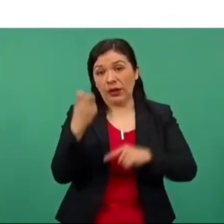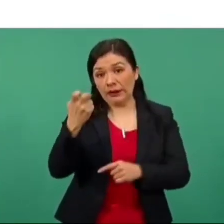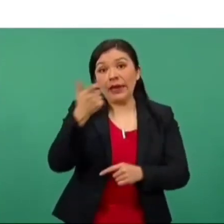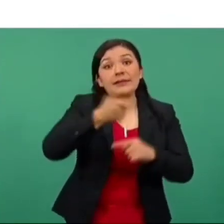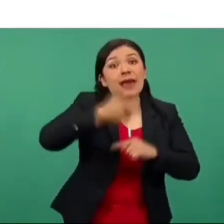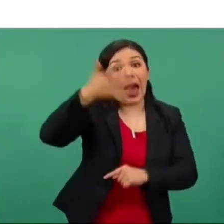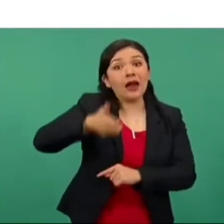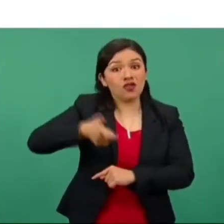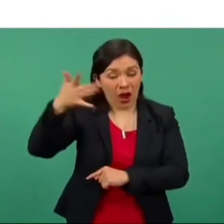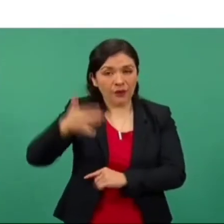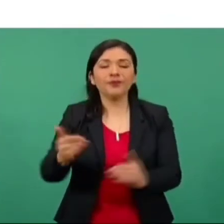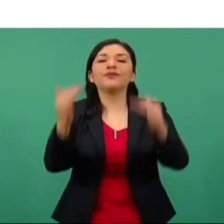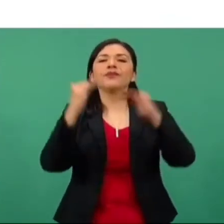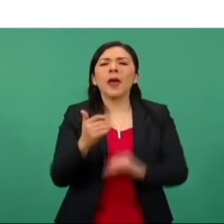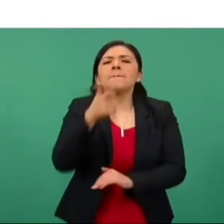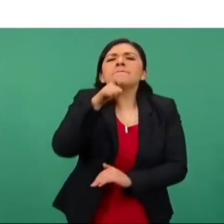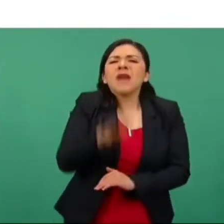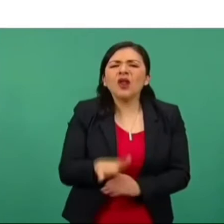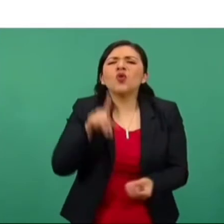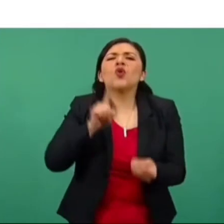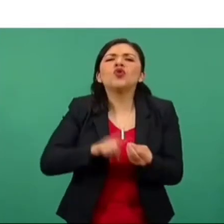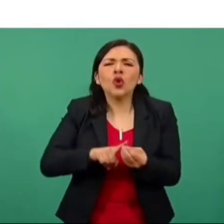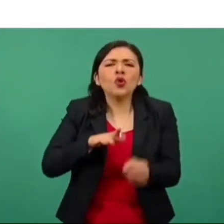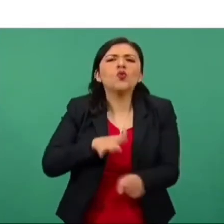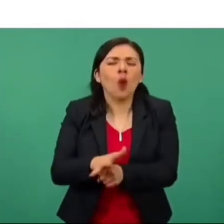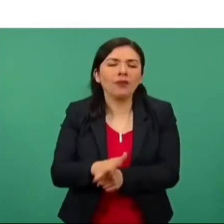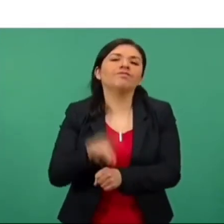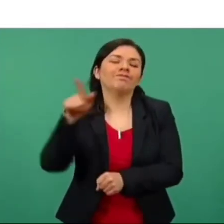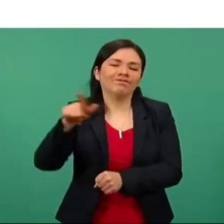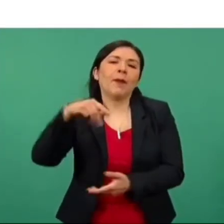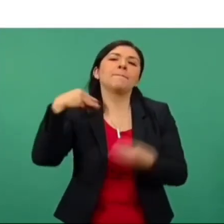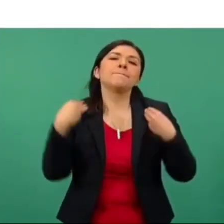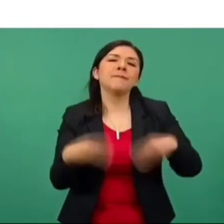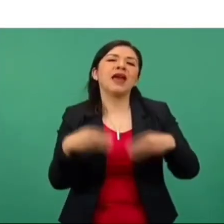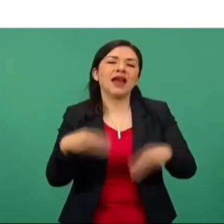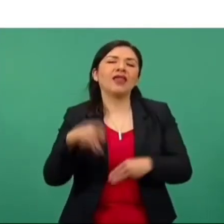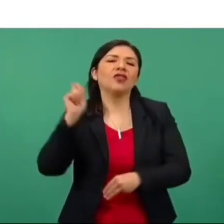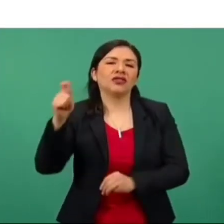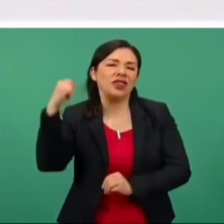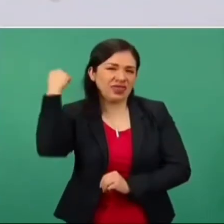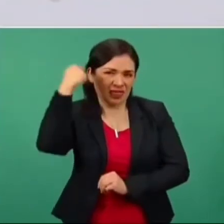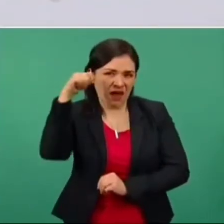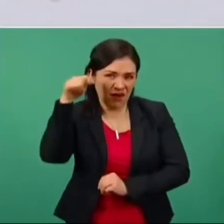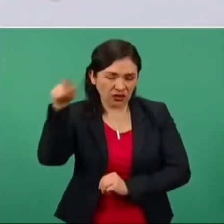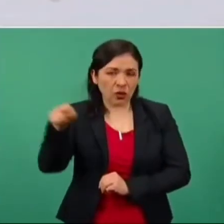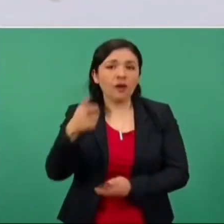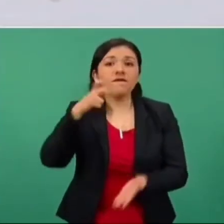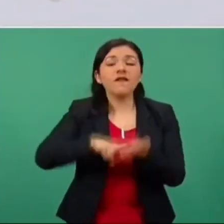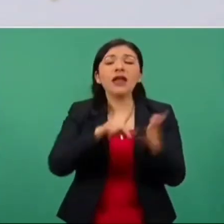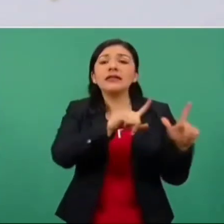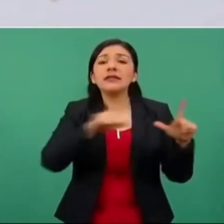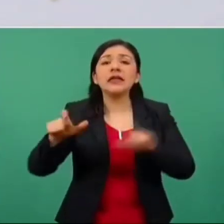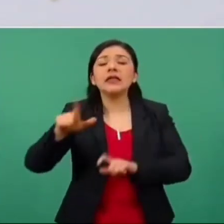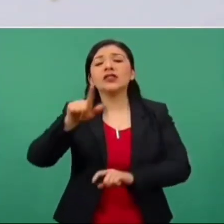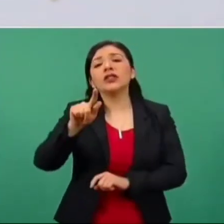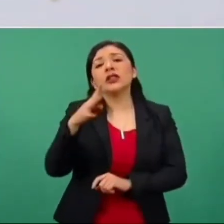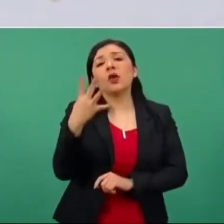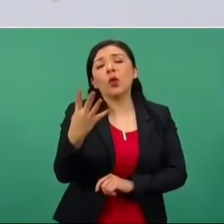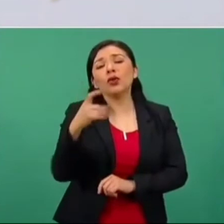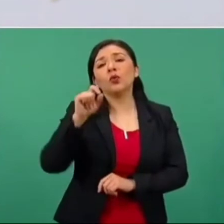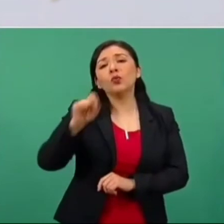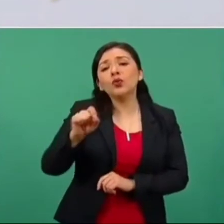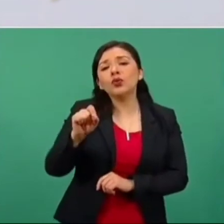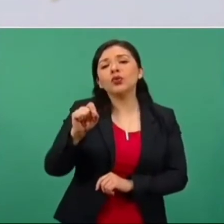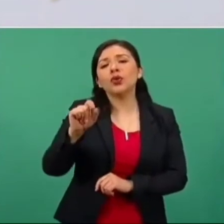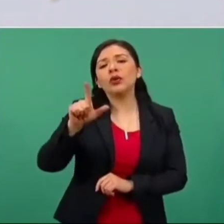Esos son los careros. Y quiénes son los más baratos, la central de abastos de Villahermosa, Tabasco, setecientos setenta y cuatro pesos